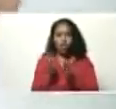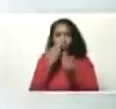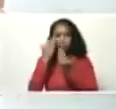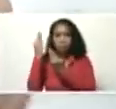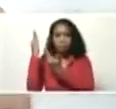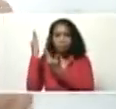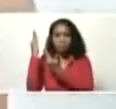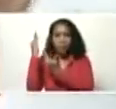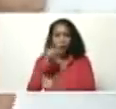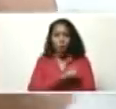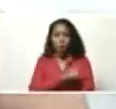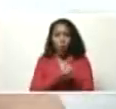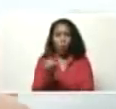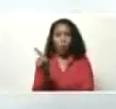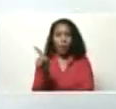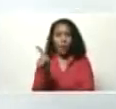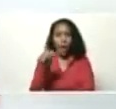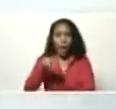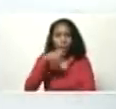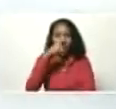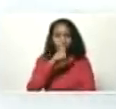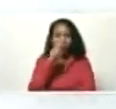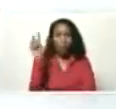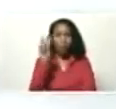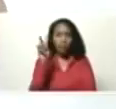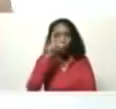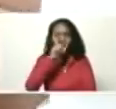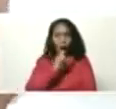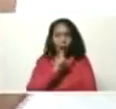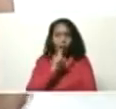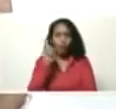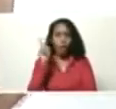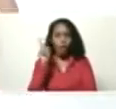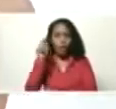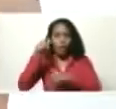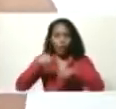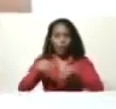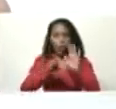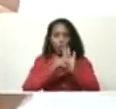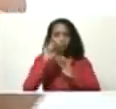Va a cumplir este año 22 años, 22 añitos.